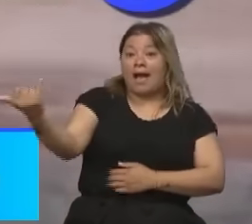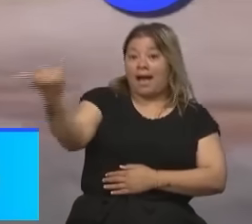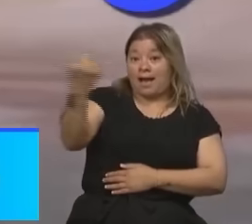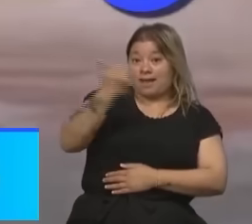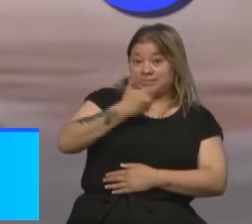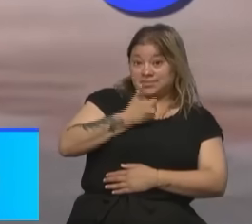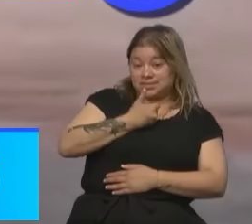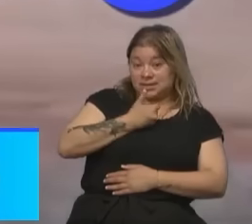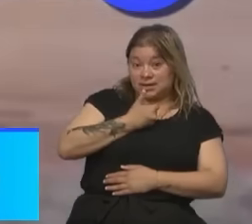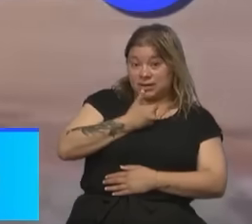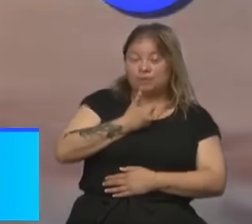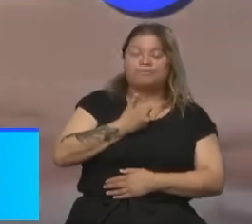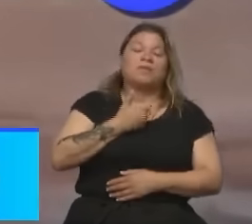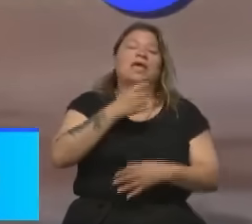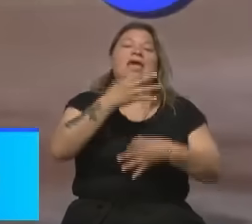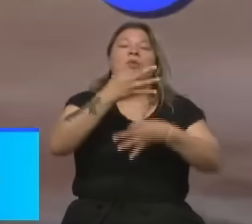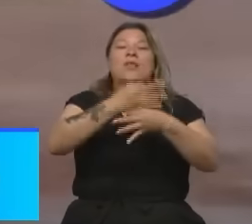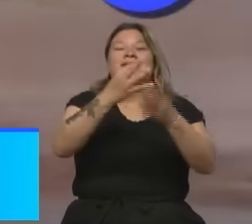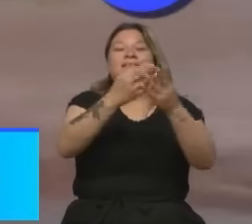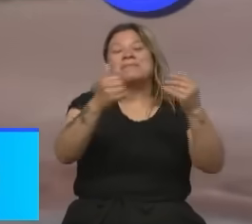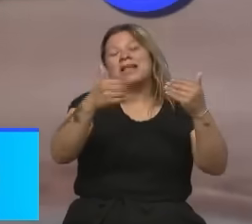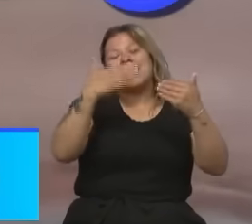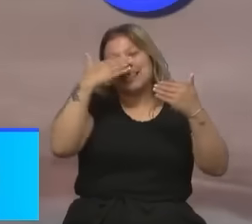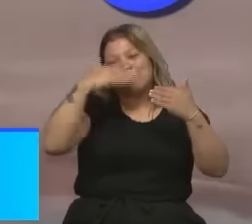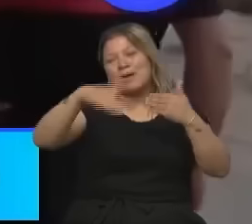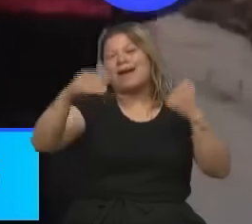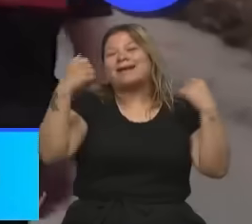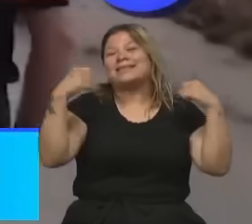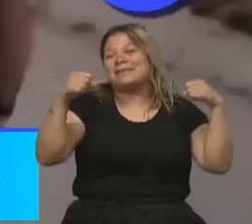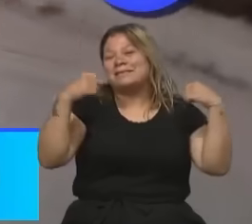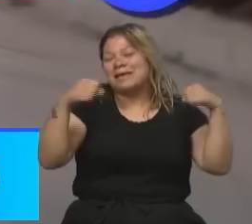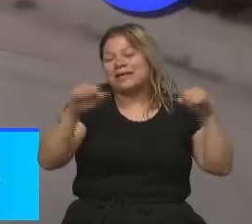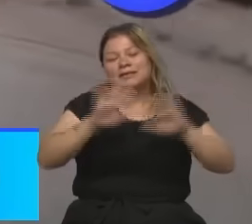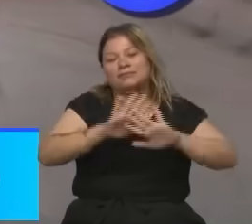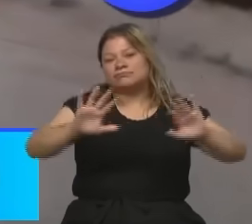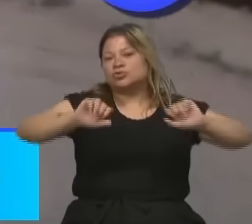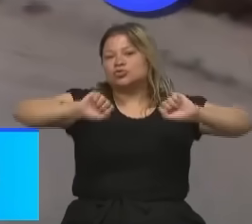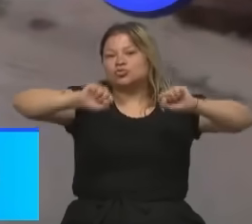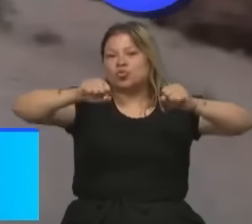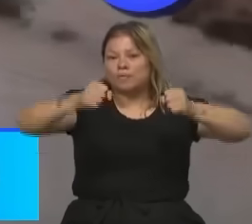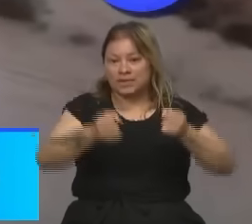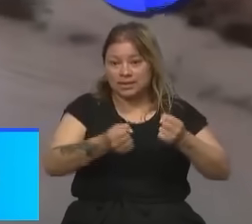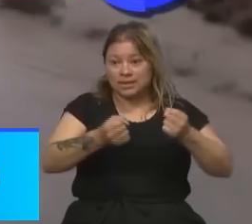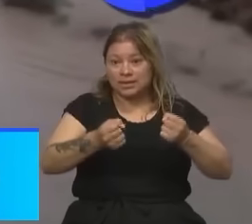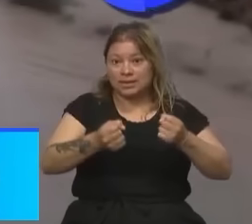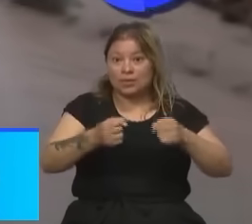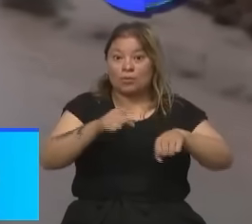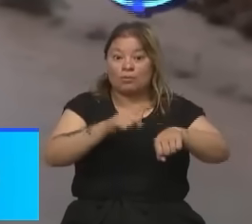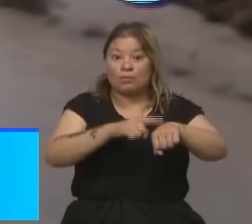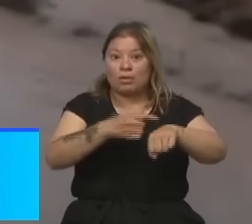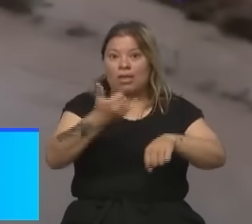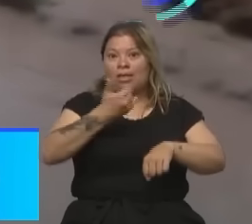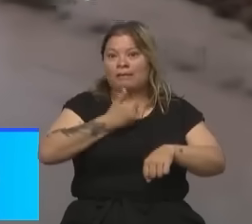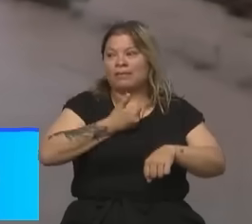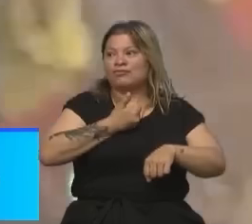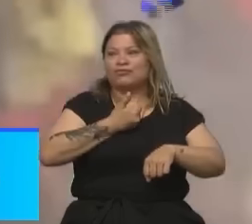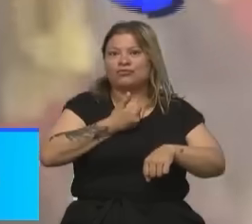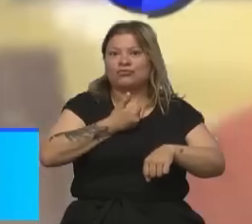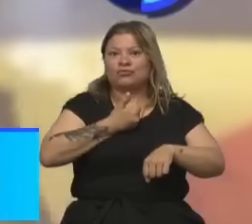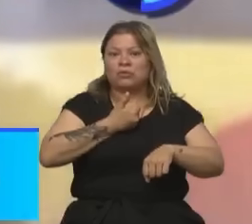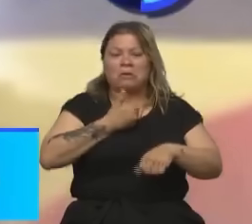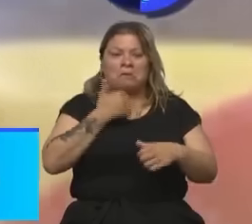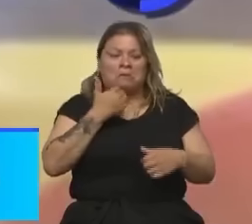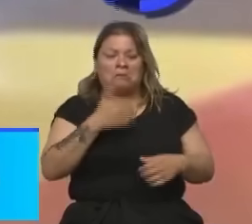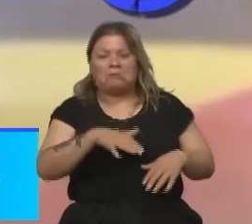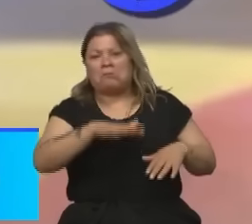las actividades extraescolares quedaban suspendidas. Ajá. Pero en ese momento, cuando llega ese aviso, a nadie se le iba a ocurrir en ese momento, si tenía algún